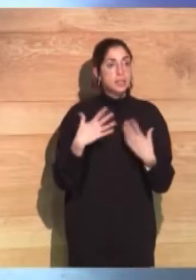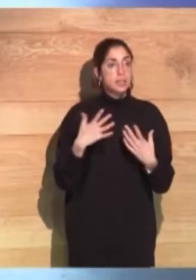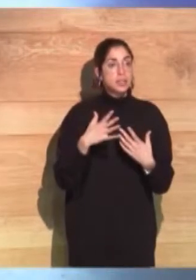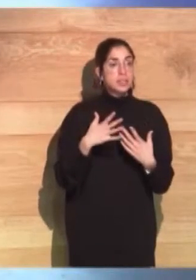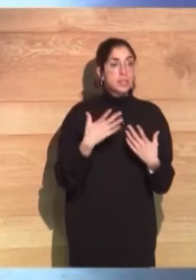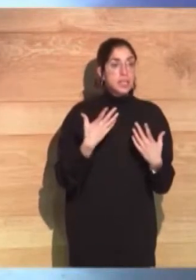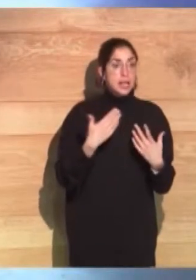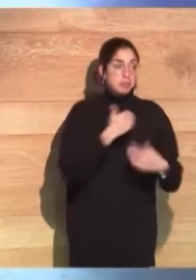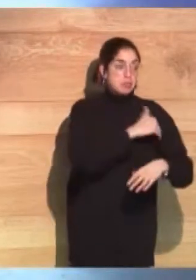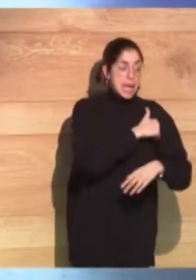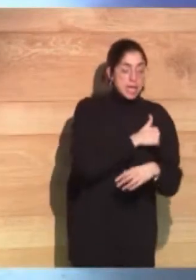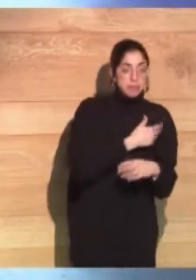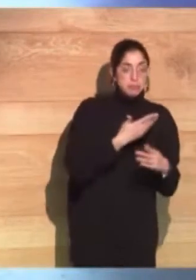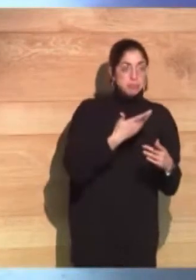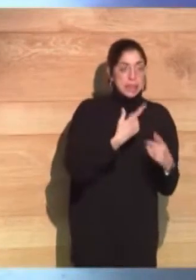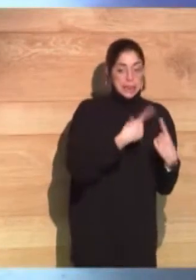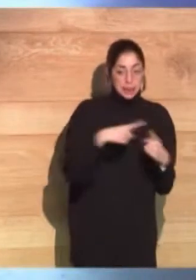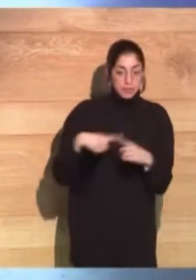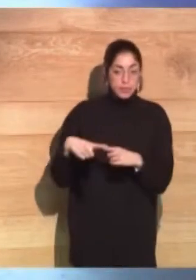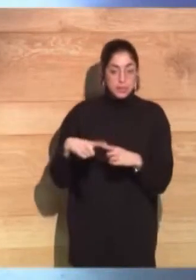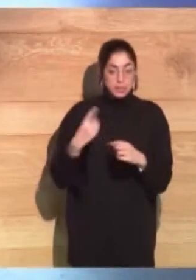agencias, trabajan